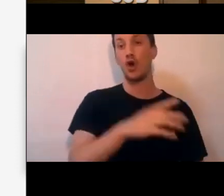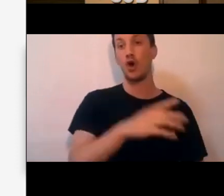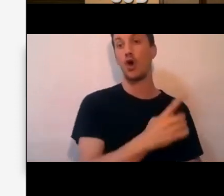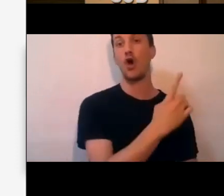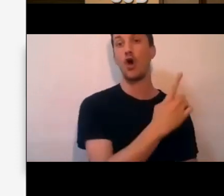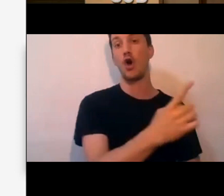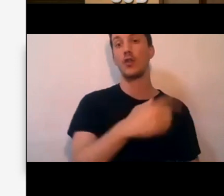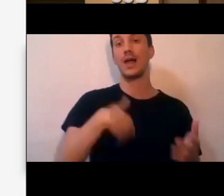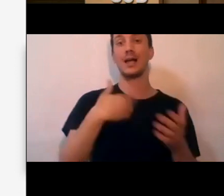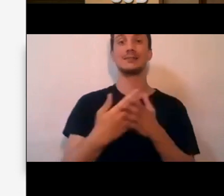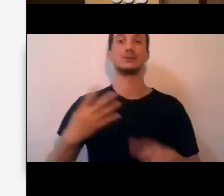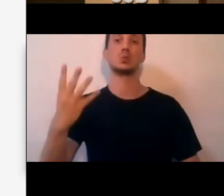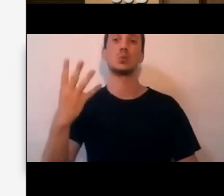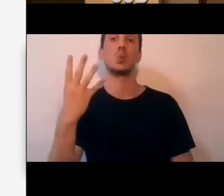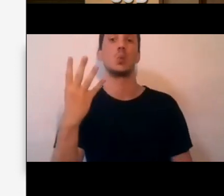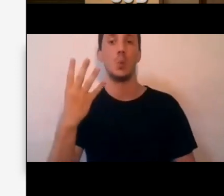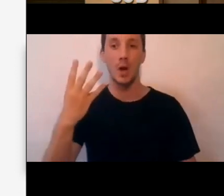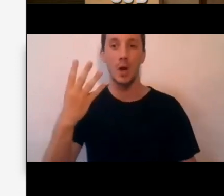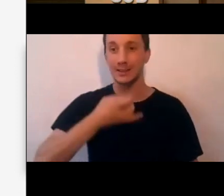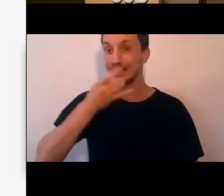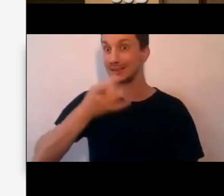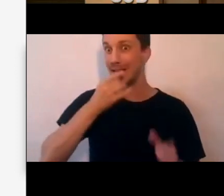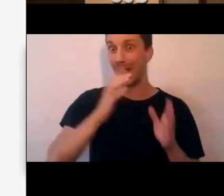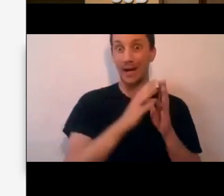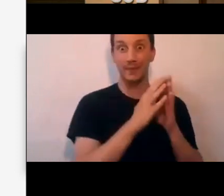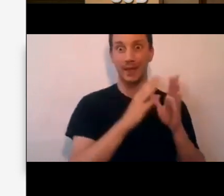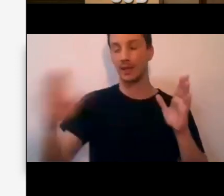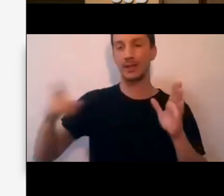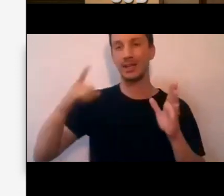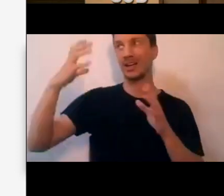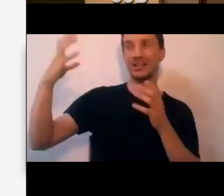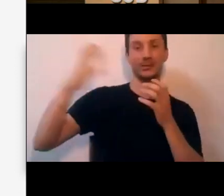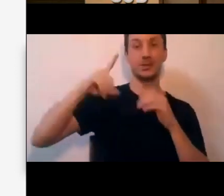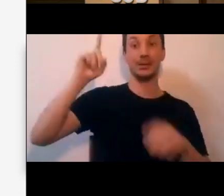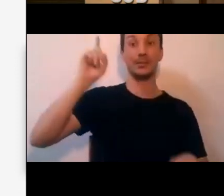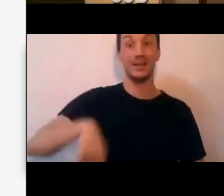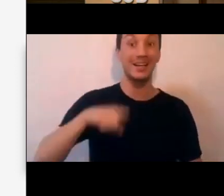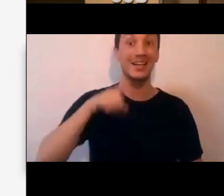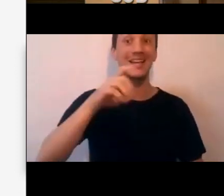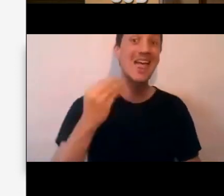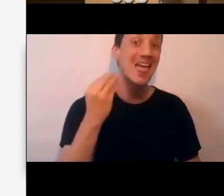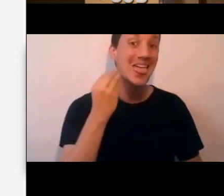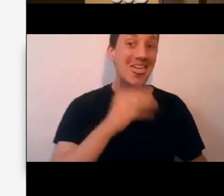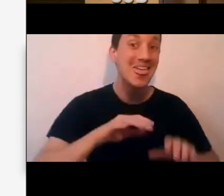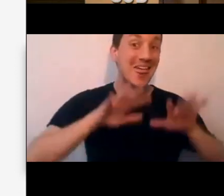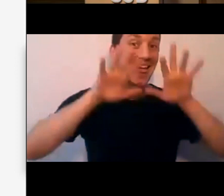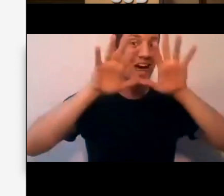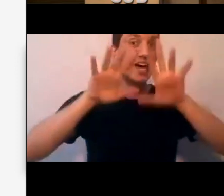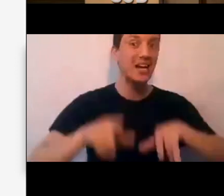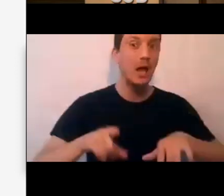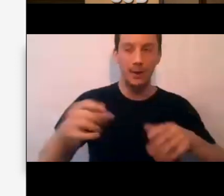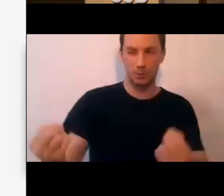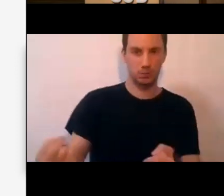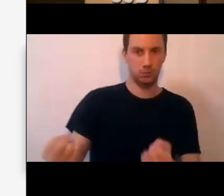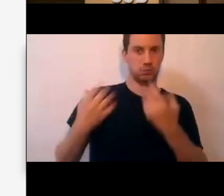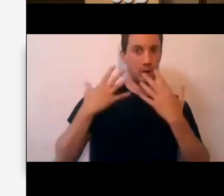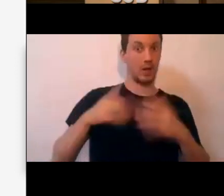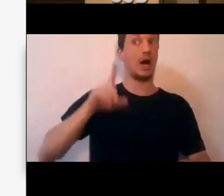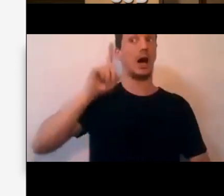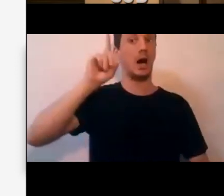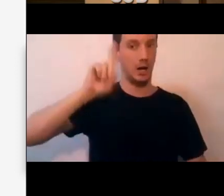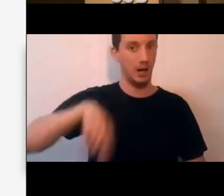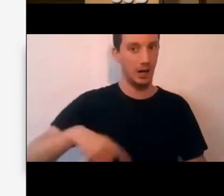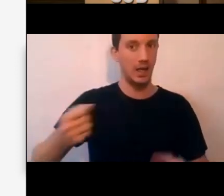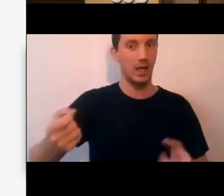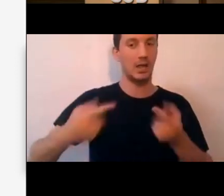que el agua, la arena y la nieve reflejan los rayos ultravioletas y hay que tenerlo en cuenta, ¿no? Que el